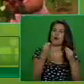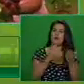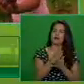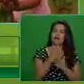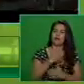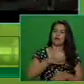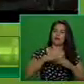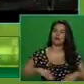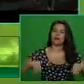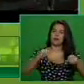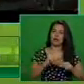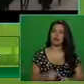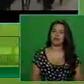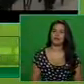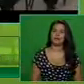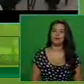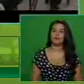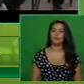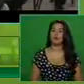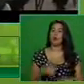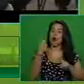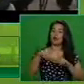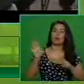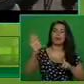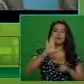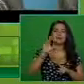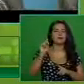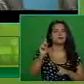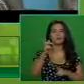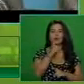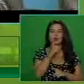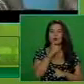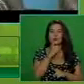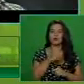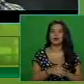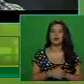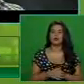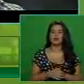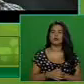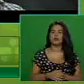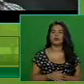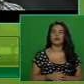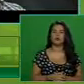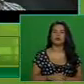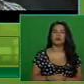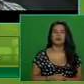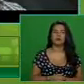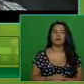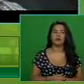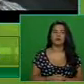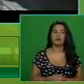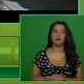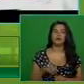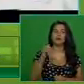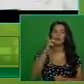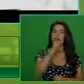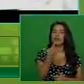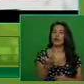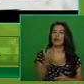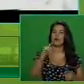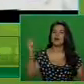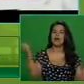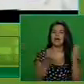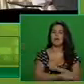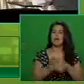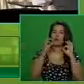tierra, que en otros países, en otras sociedades, donde no ha habido un cambio y